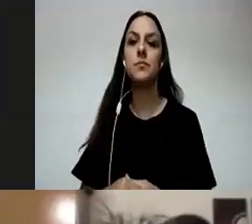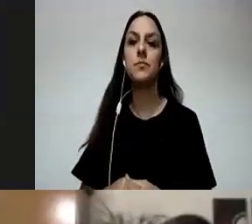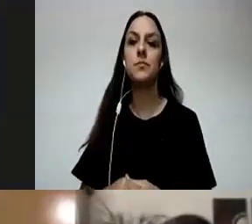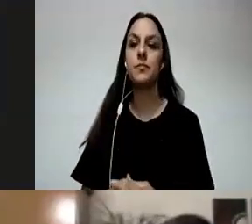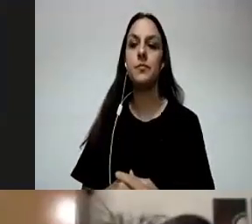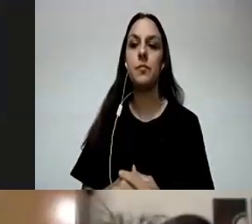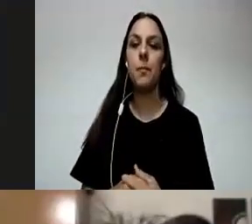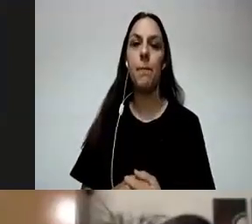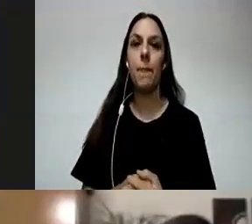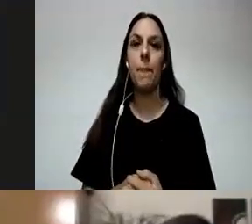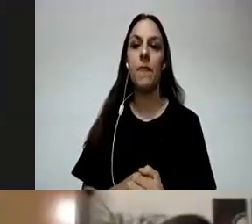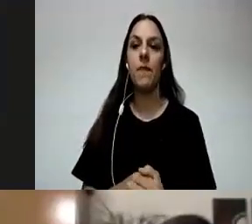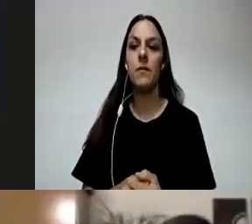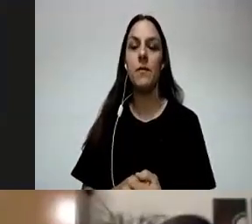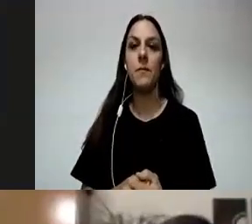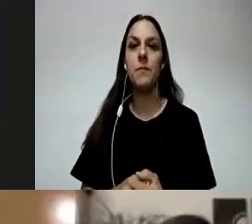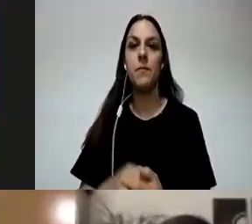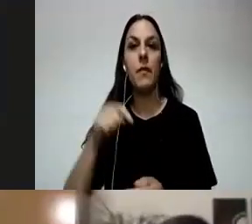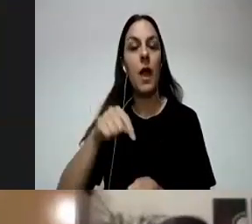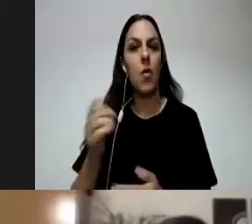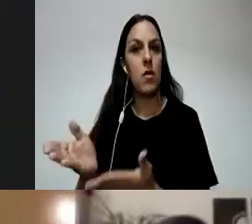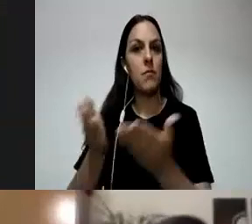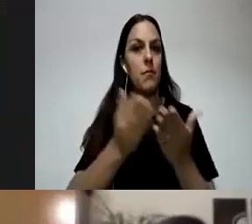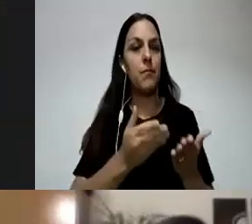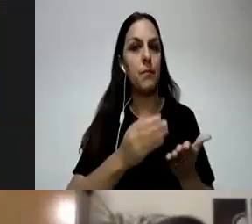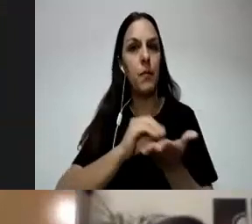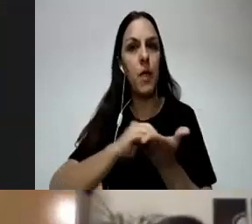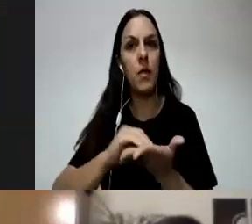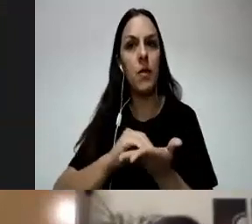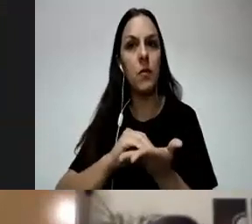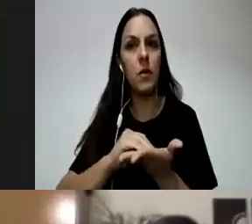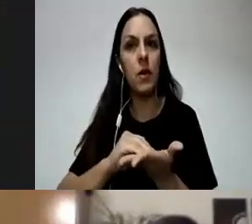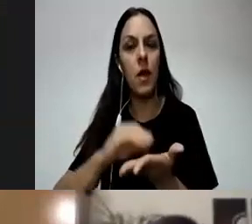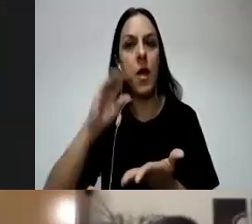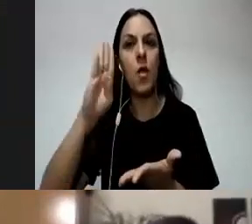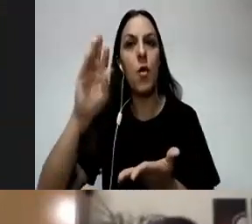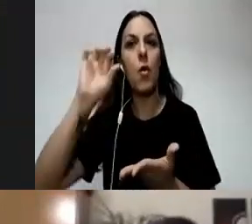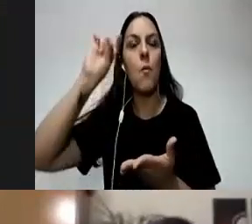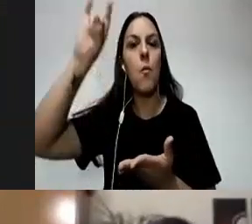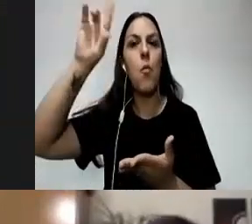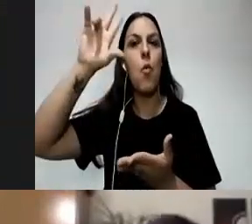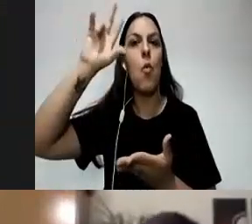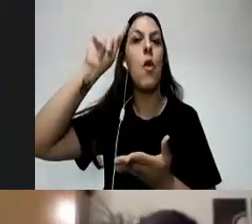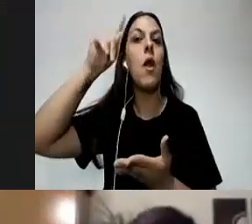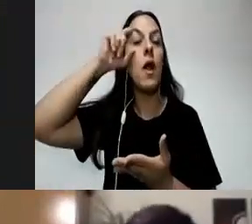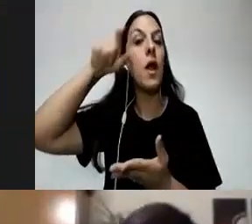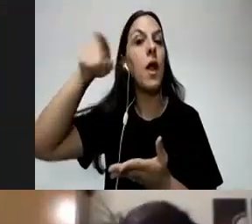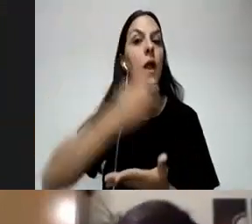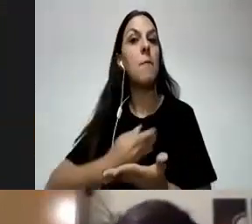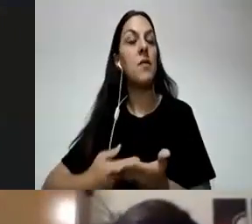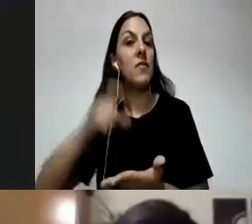Bueno, muy bien. Le vamos a dar también la palabra al doctor Daniel Burque, del presidente de la Caja de